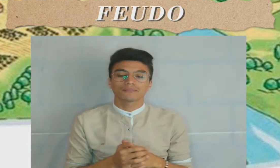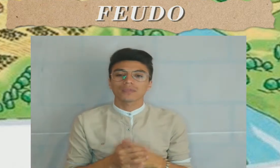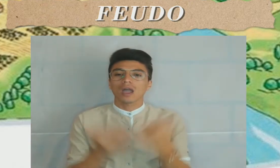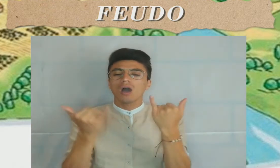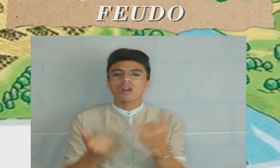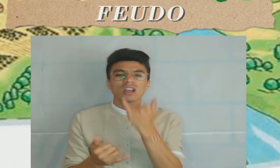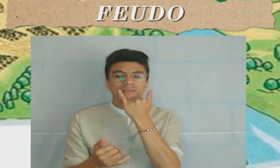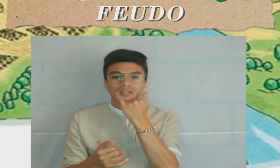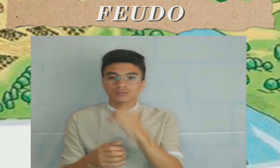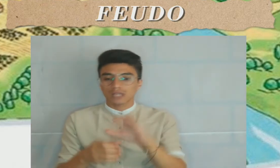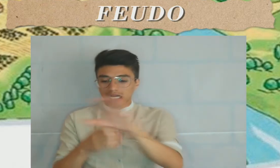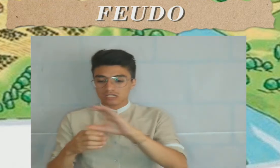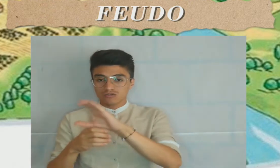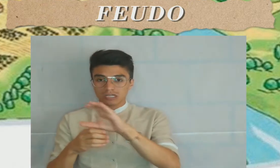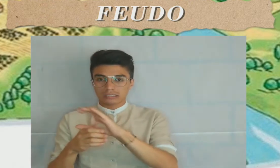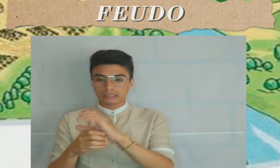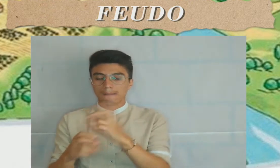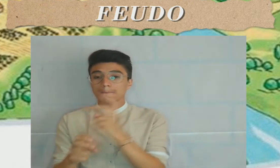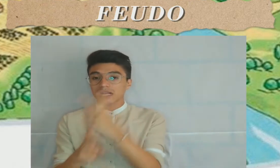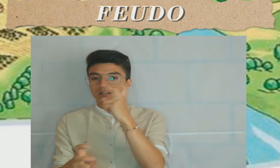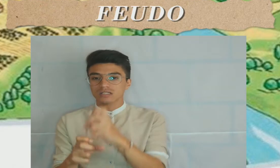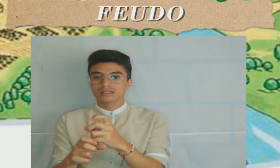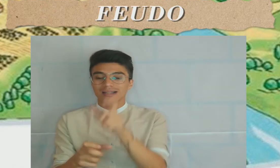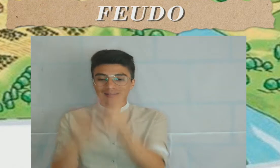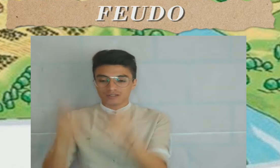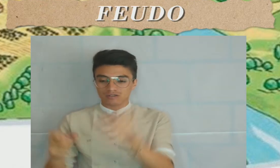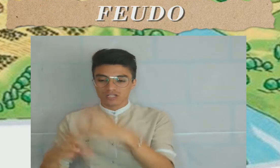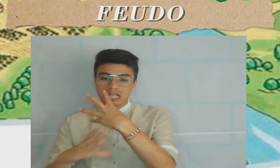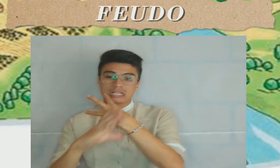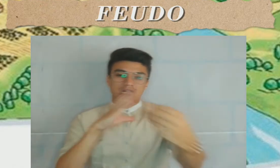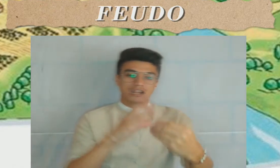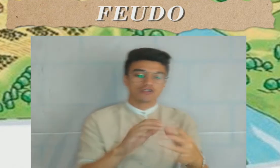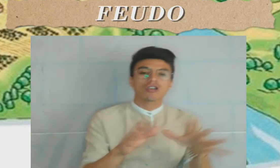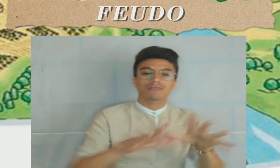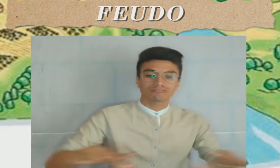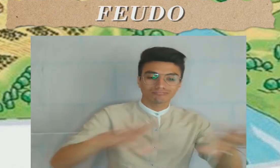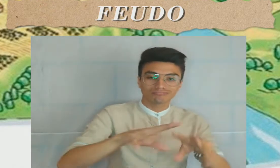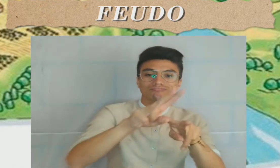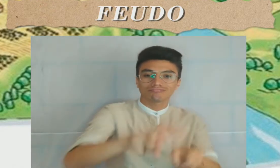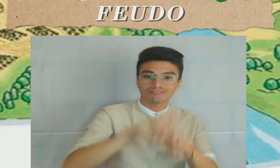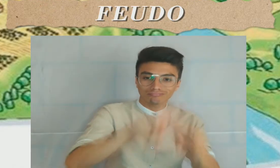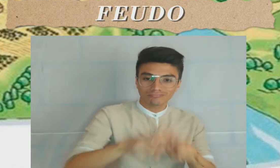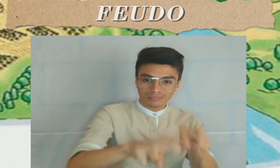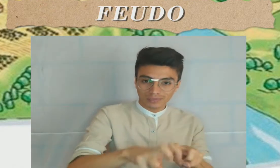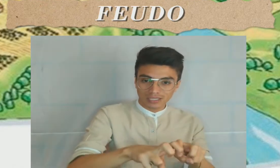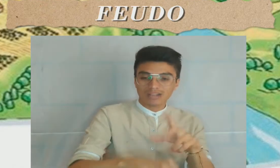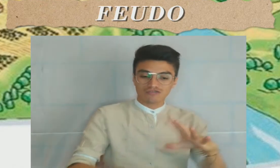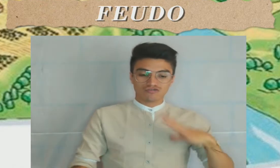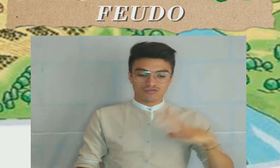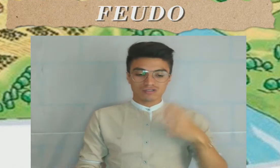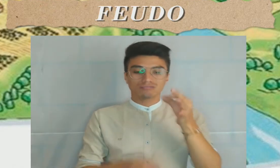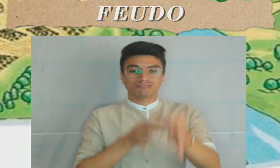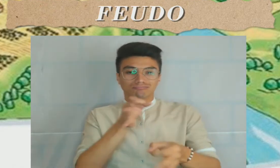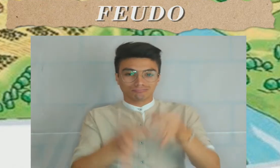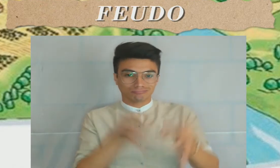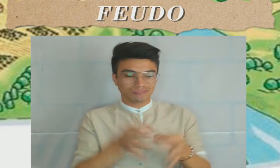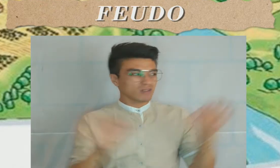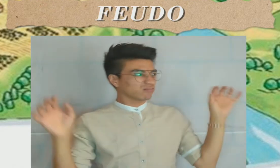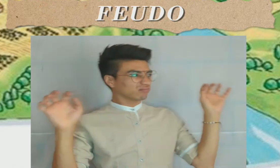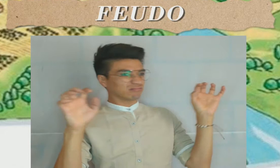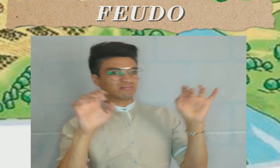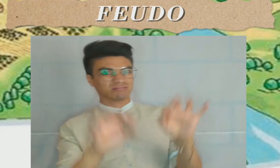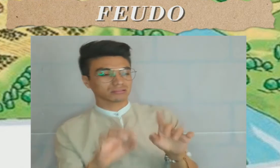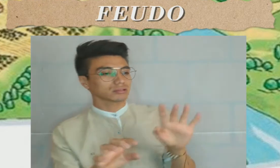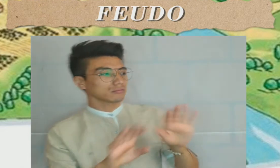pueblo abandonó las inseguras ciudades y comenzó a poblar los feudos agrícolas bajo el amparo de los señores, quienes les protegían de los mil y